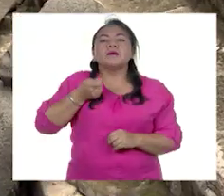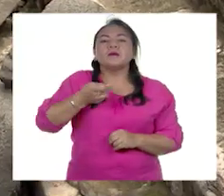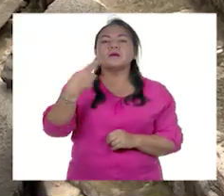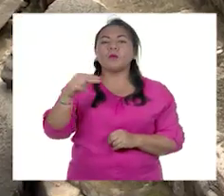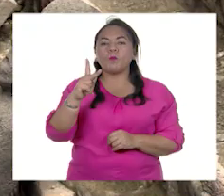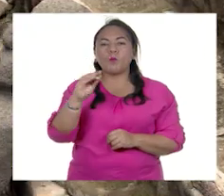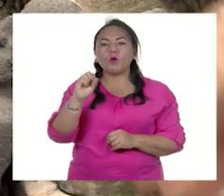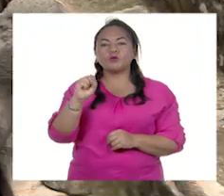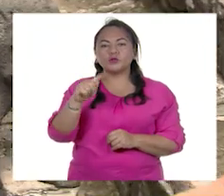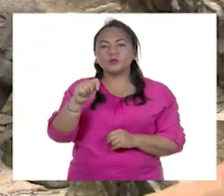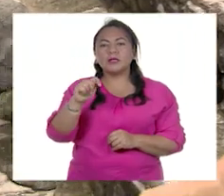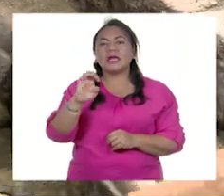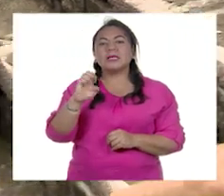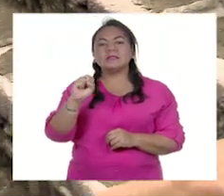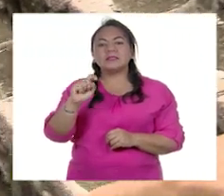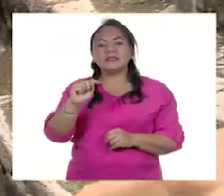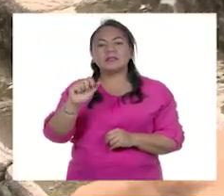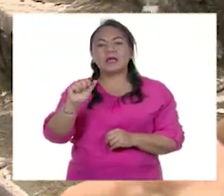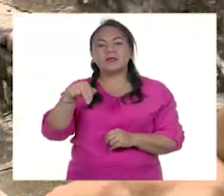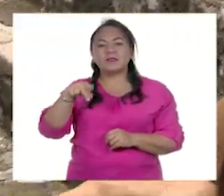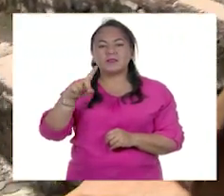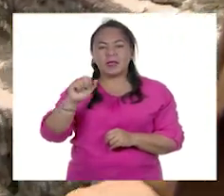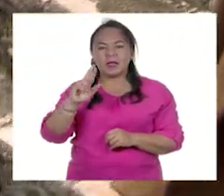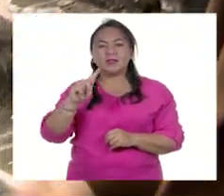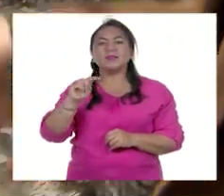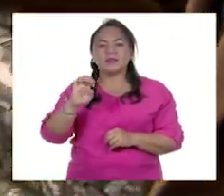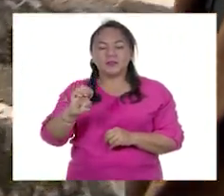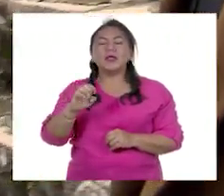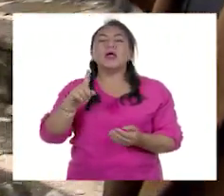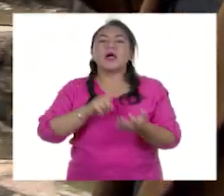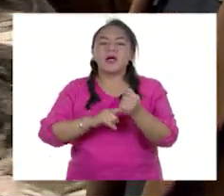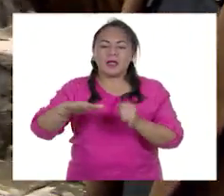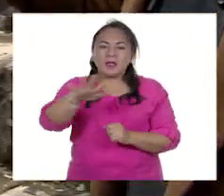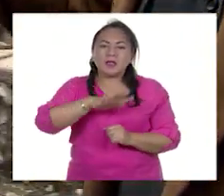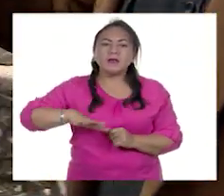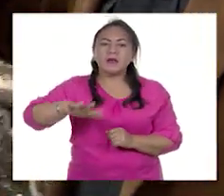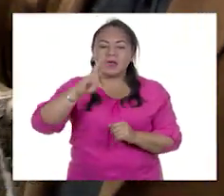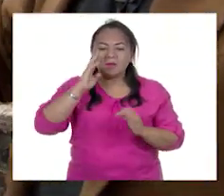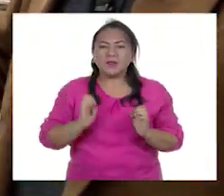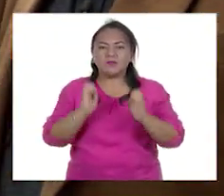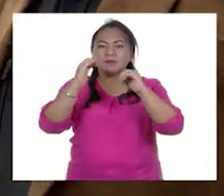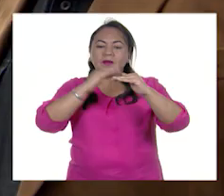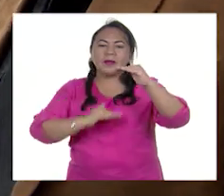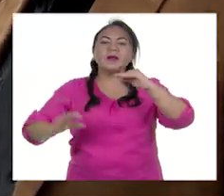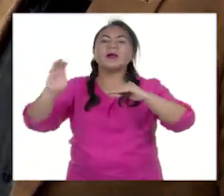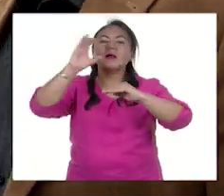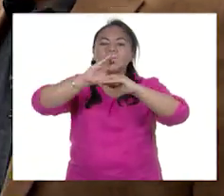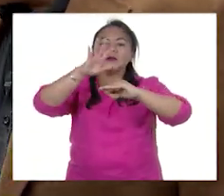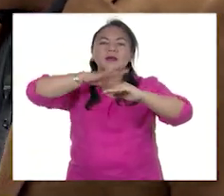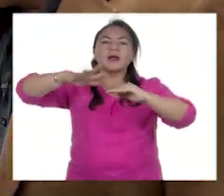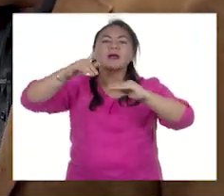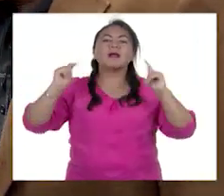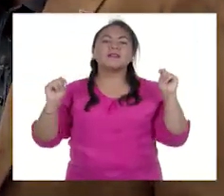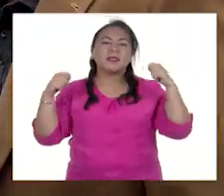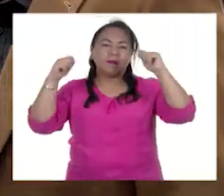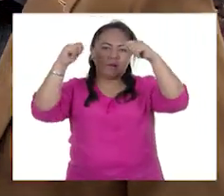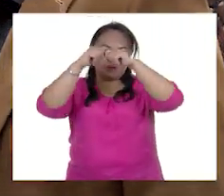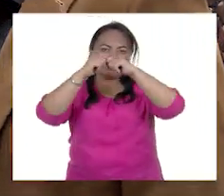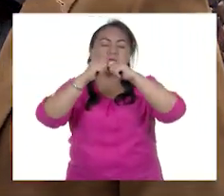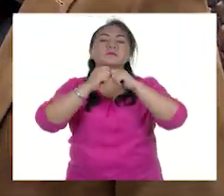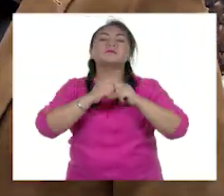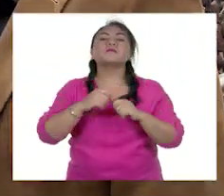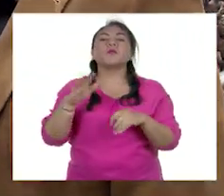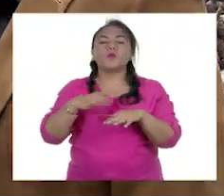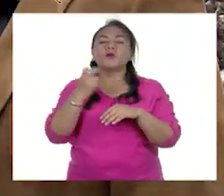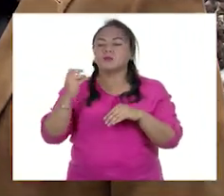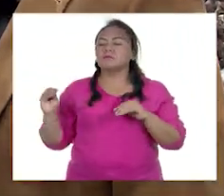muy seguramente formaban parte de la decoración original del edificio en la parte superior, en la parte de los templos. Y fueron colocadas aquí